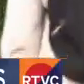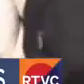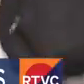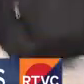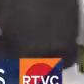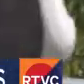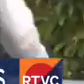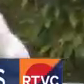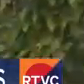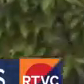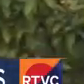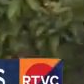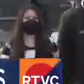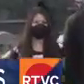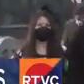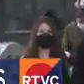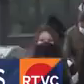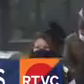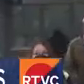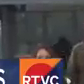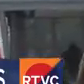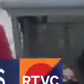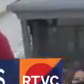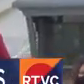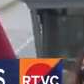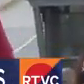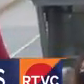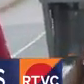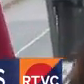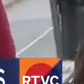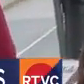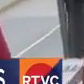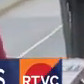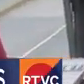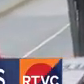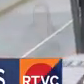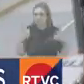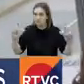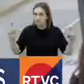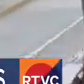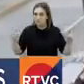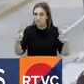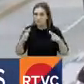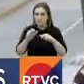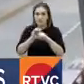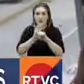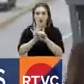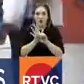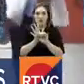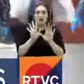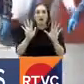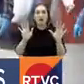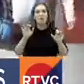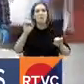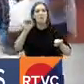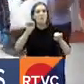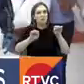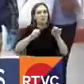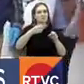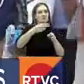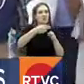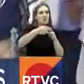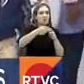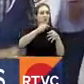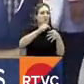Mucha atención, el Ministerio de Salud anunció que sí siguen disminuyendo los contagios de Colombia de COVID-19. En las